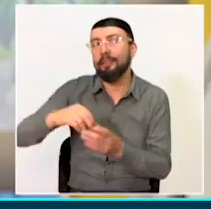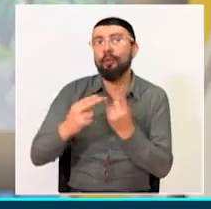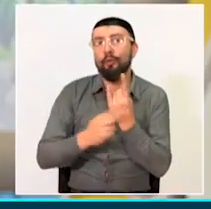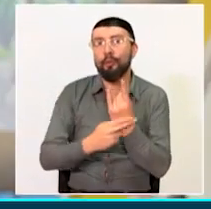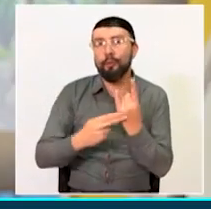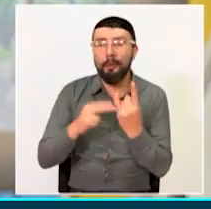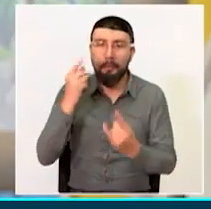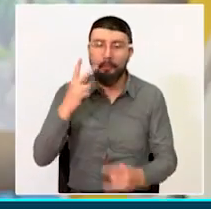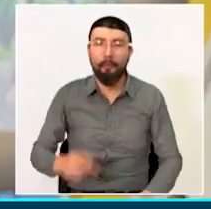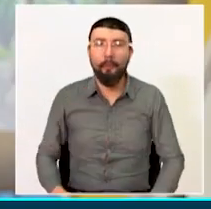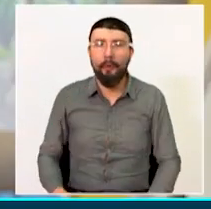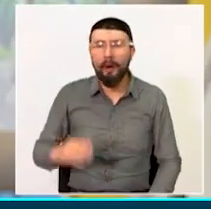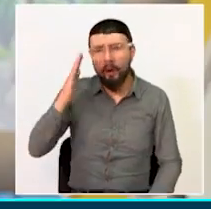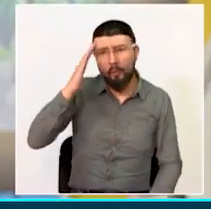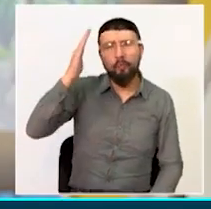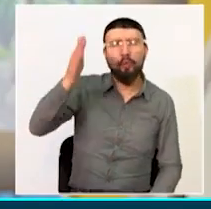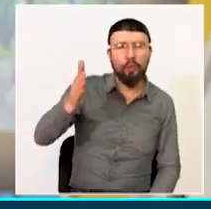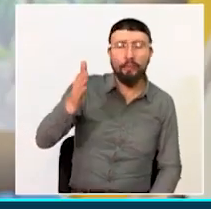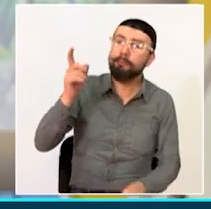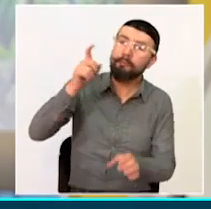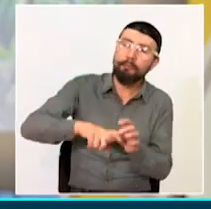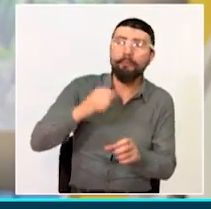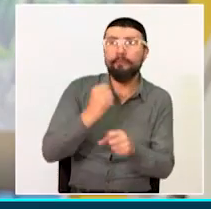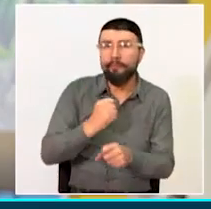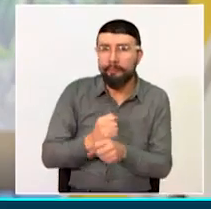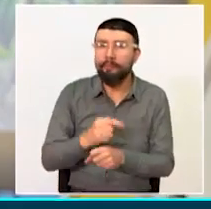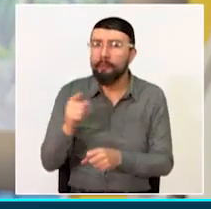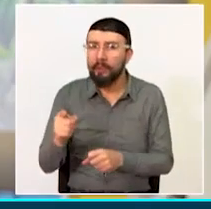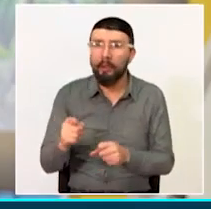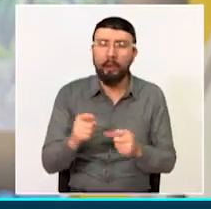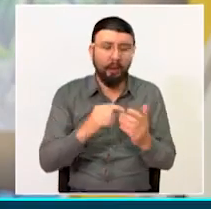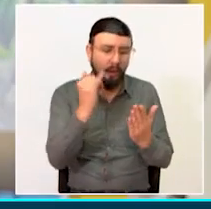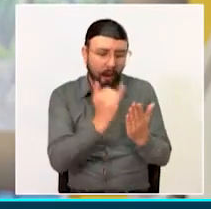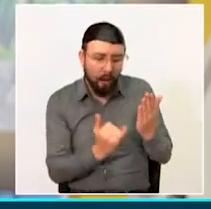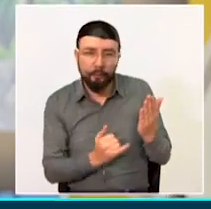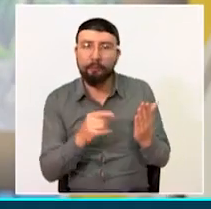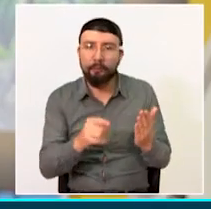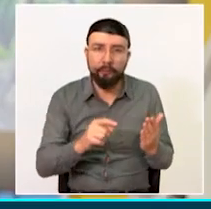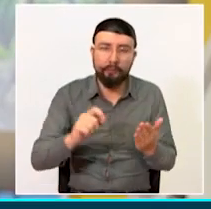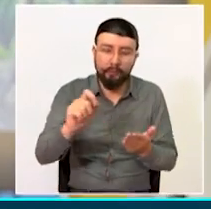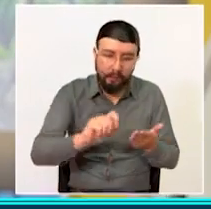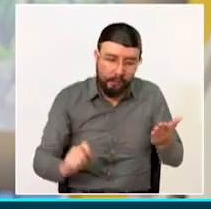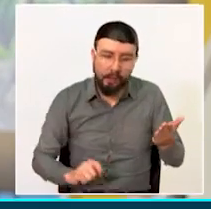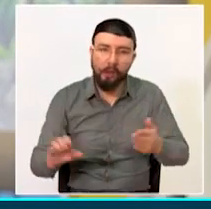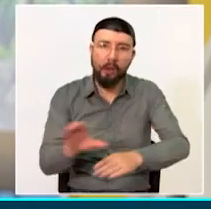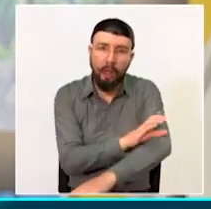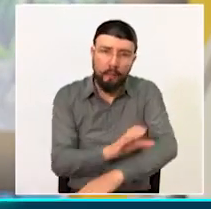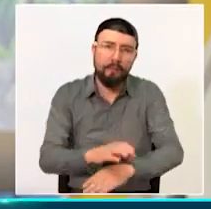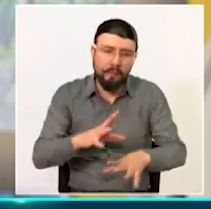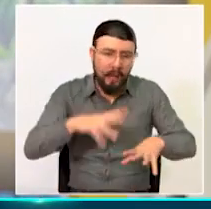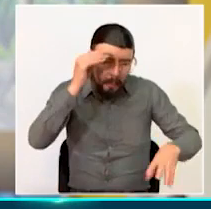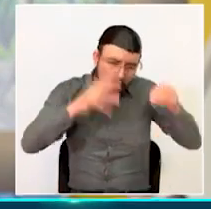el próximo futuro estoy trabajando más con ilustración digital, para que aprenda más que